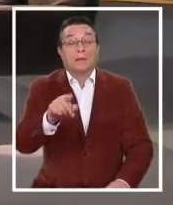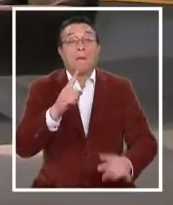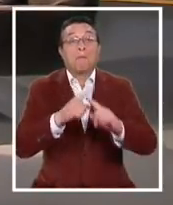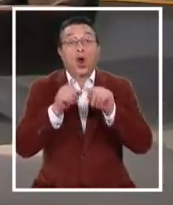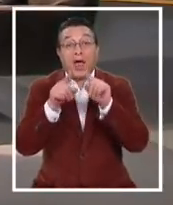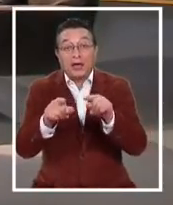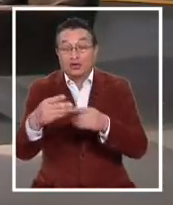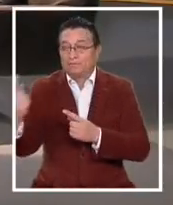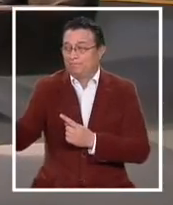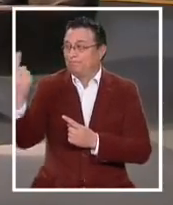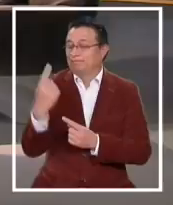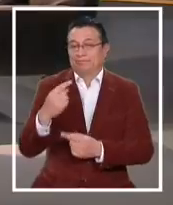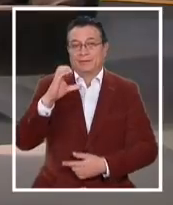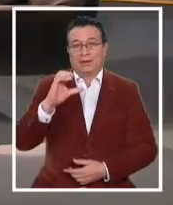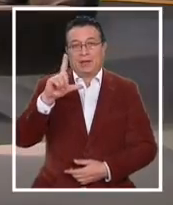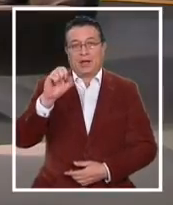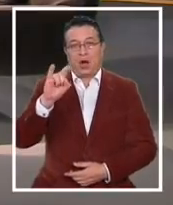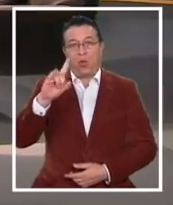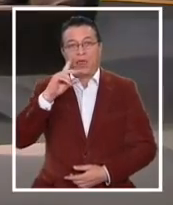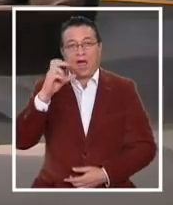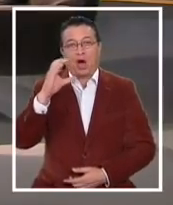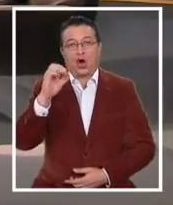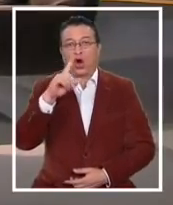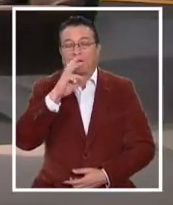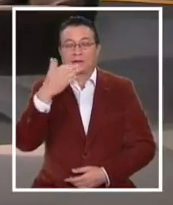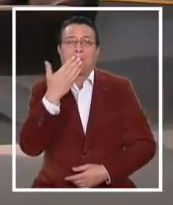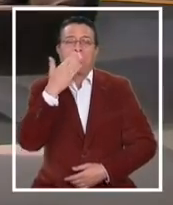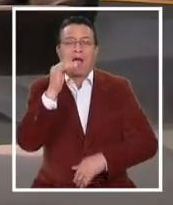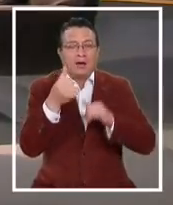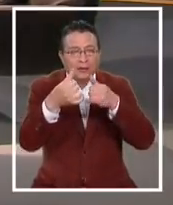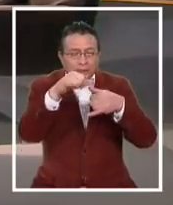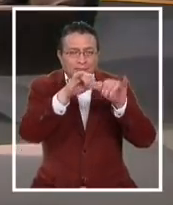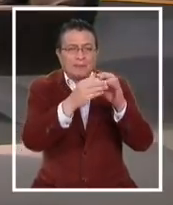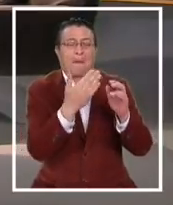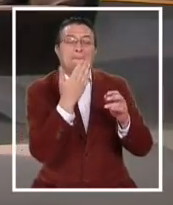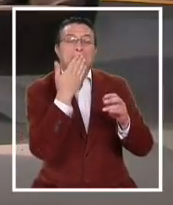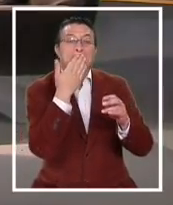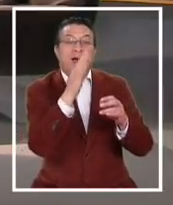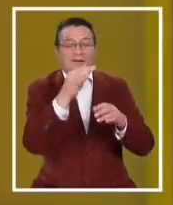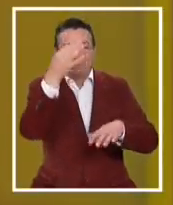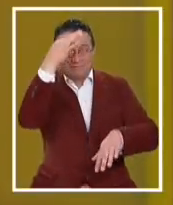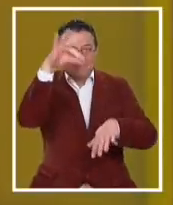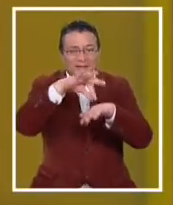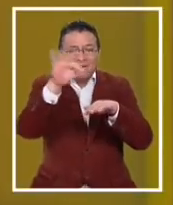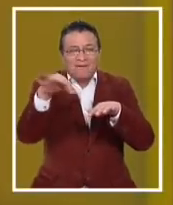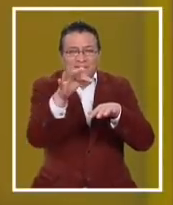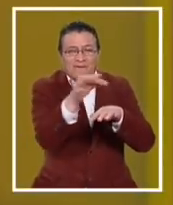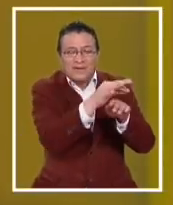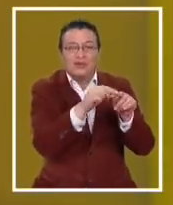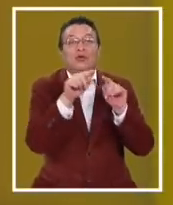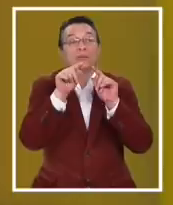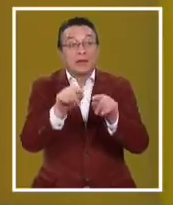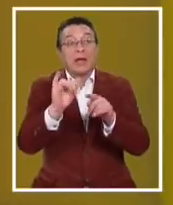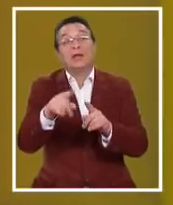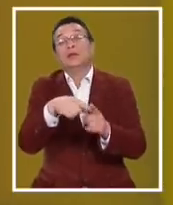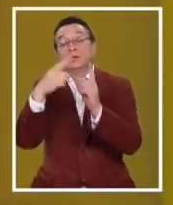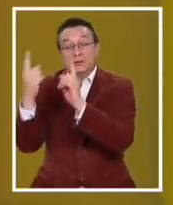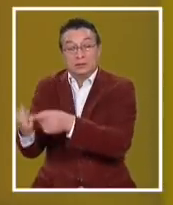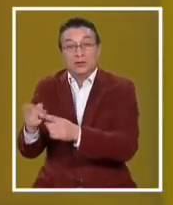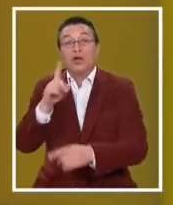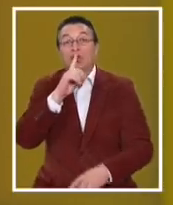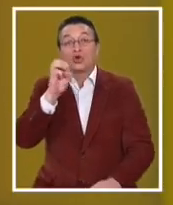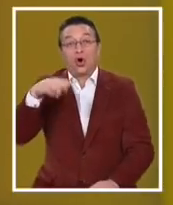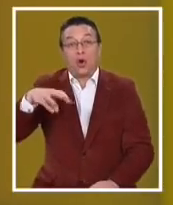estamos aquí con Claudia Cortés, infectóloga académica de la Universidad de Chile. Claudia, muy buenas noches. Y también estamos con